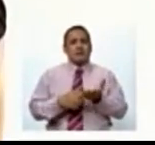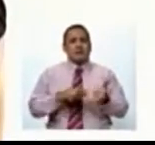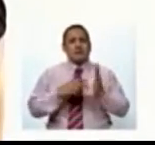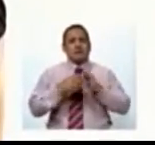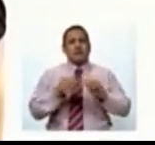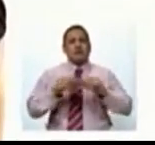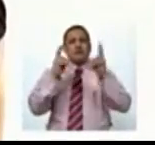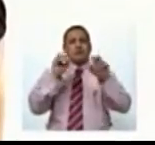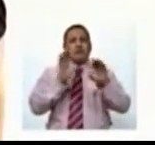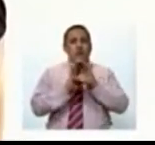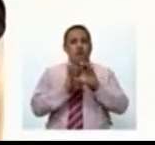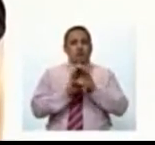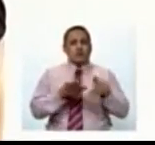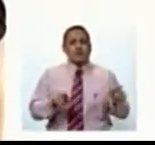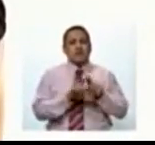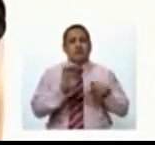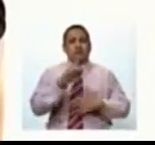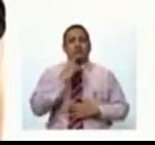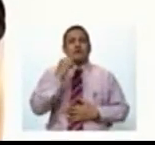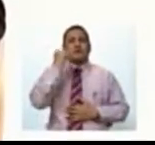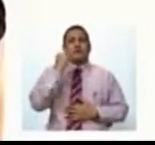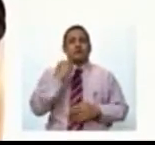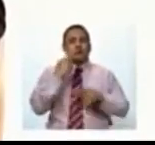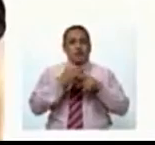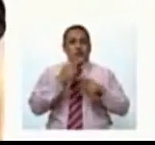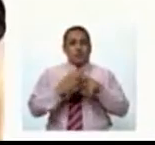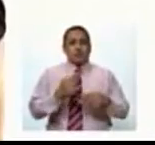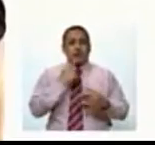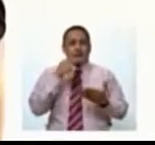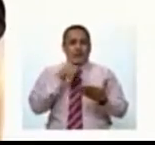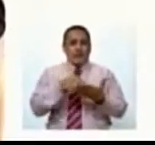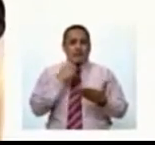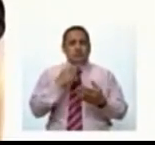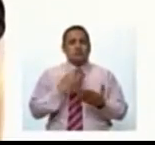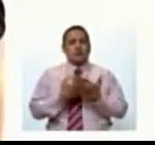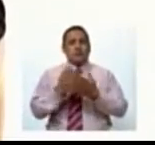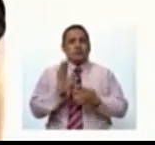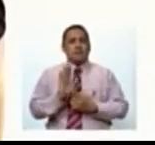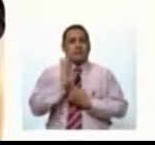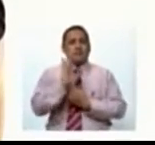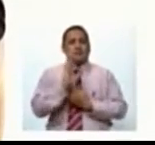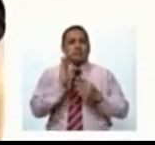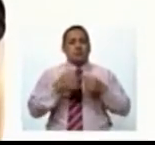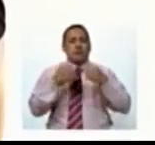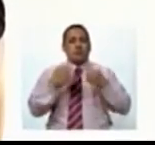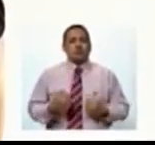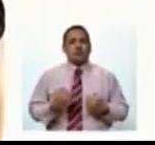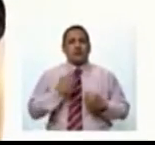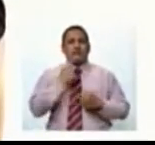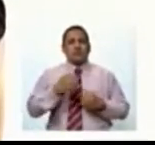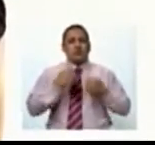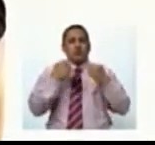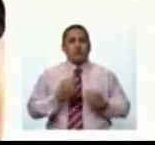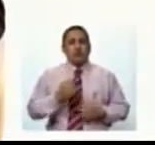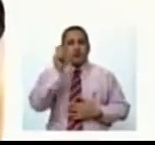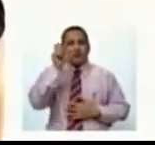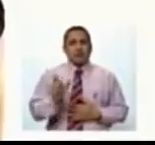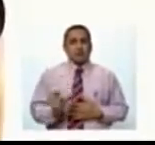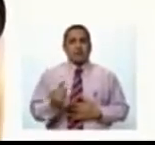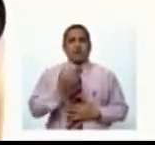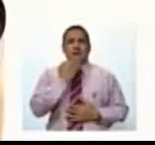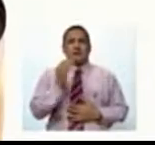temas constitucionales y de tus derechos, porque el nombre claramente opta por una posición, y esta es la posición del ciudadano, la posición